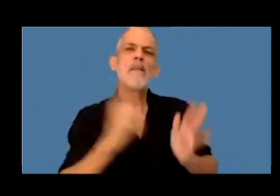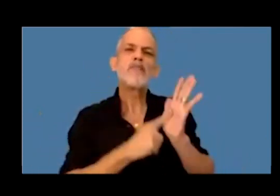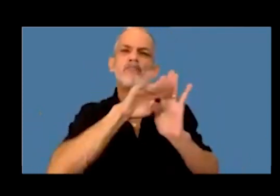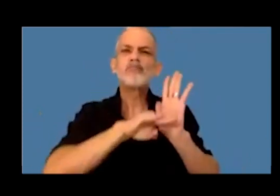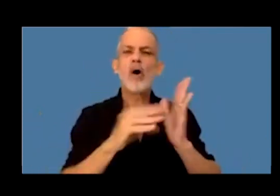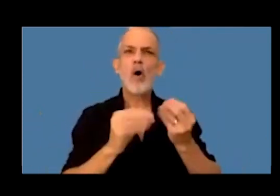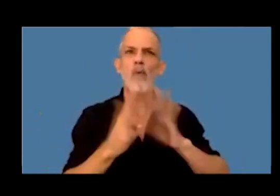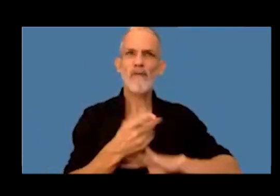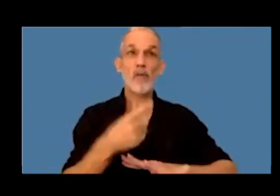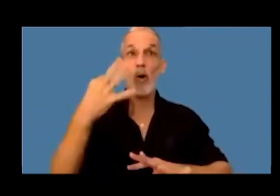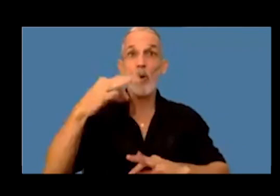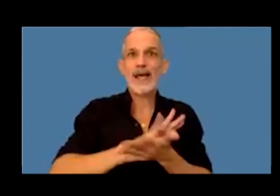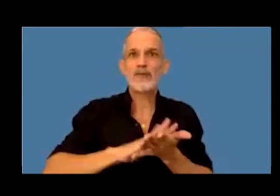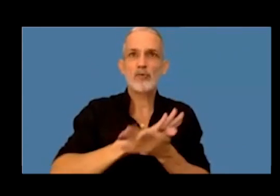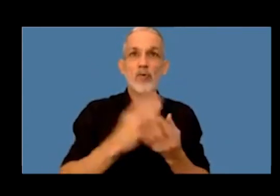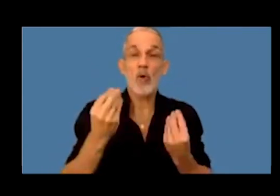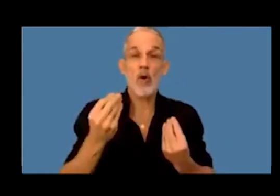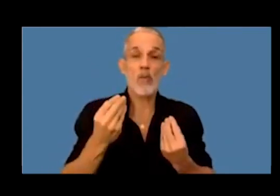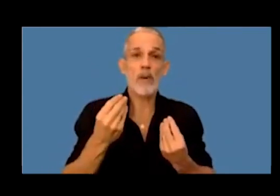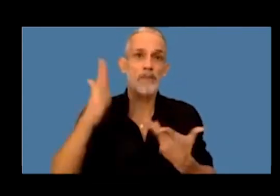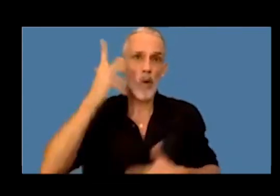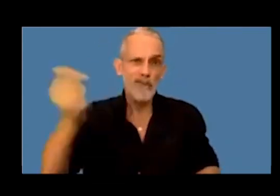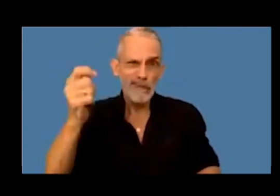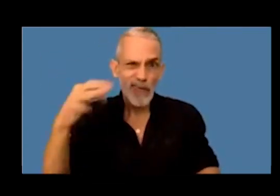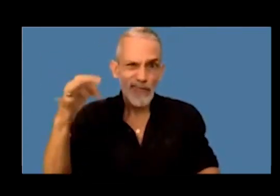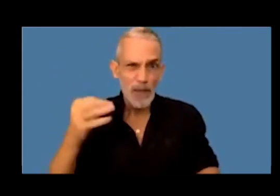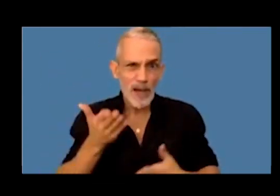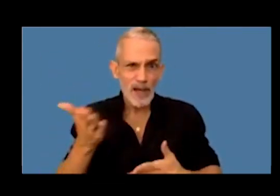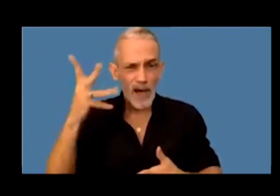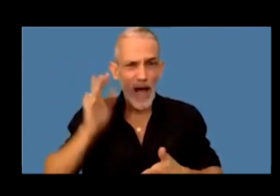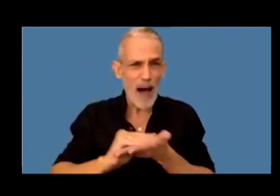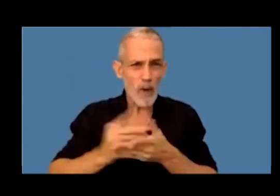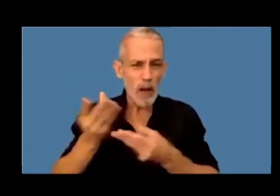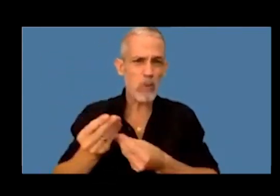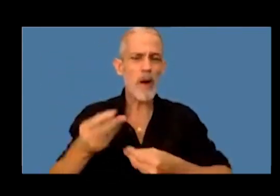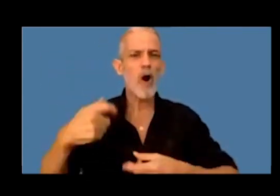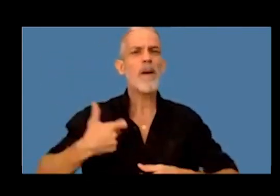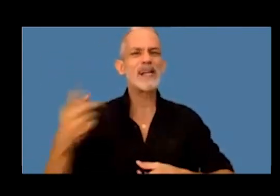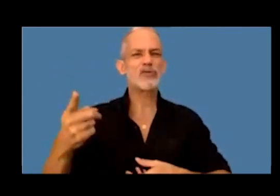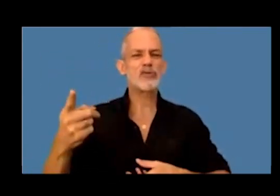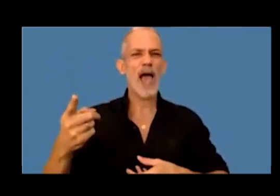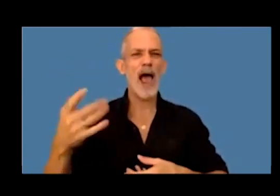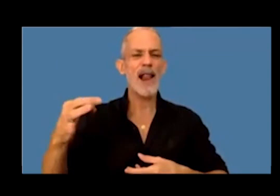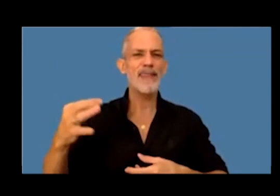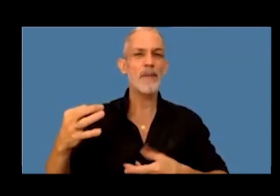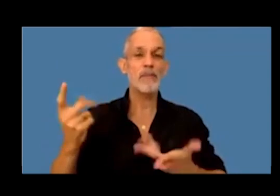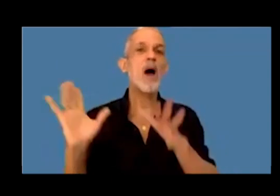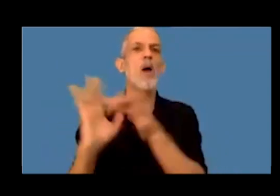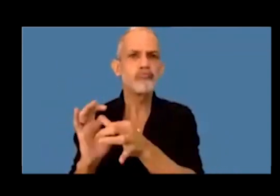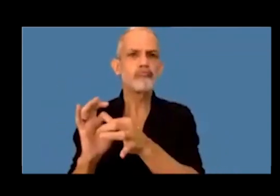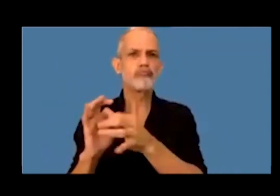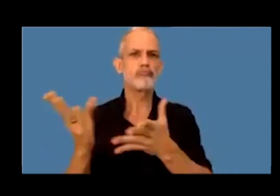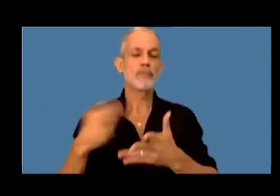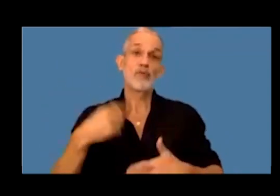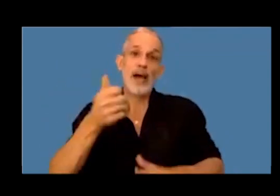única solución es presentar un amparo para que aquella obra social o prepaga uno pueda adherirse. Entiendo que la medicación que